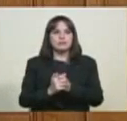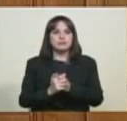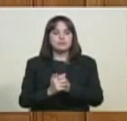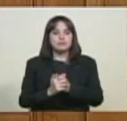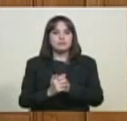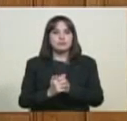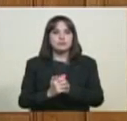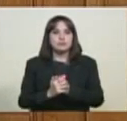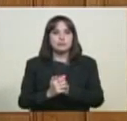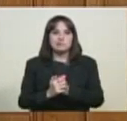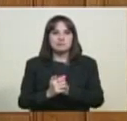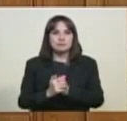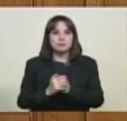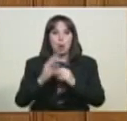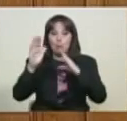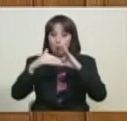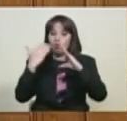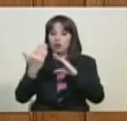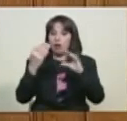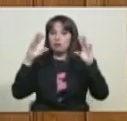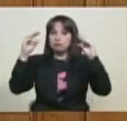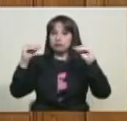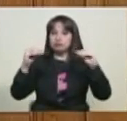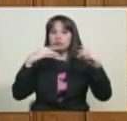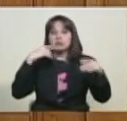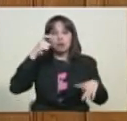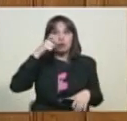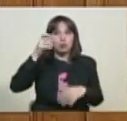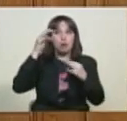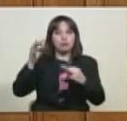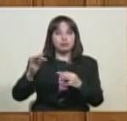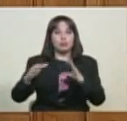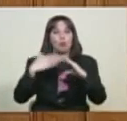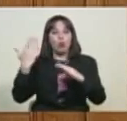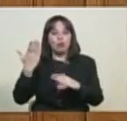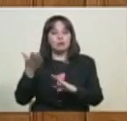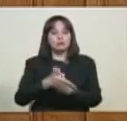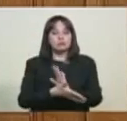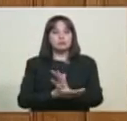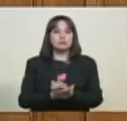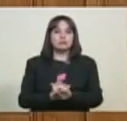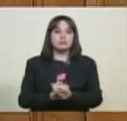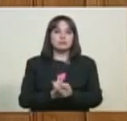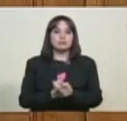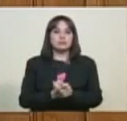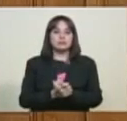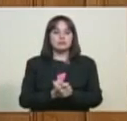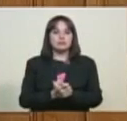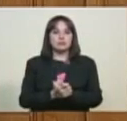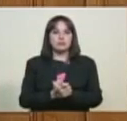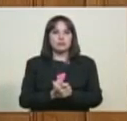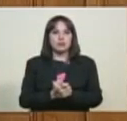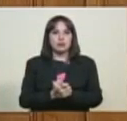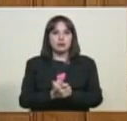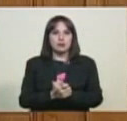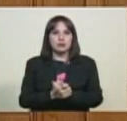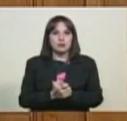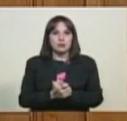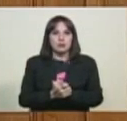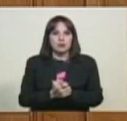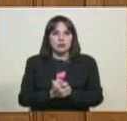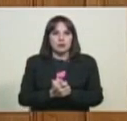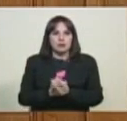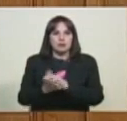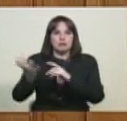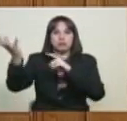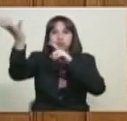inhibidores muy modernos porque tenemos un buen equipo de seguridad de más alto nivel. Y el